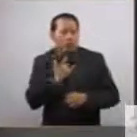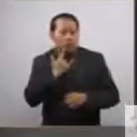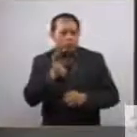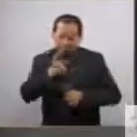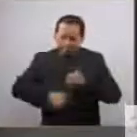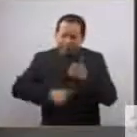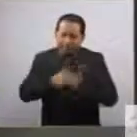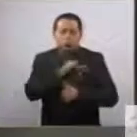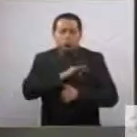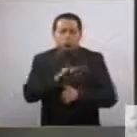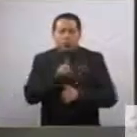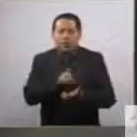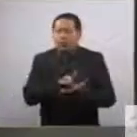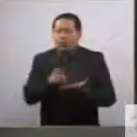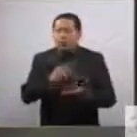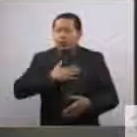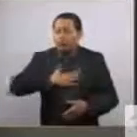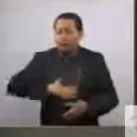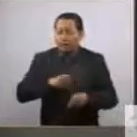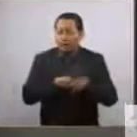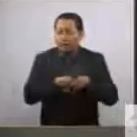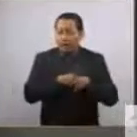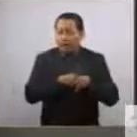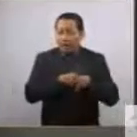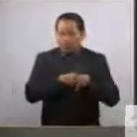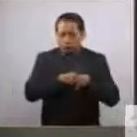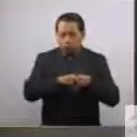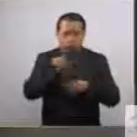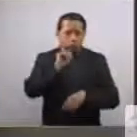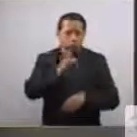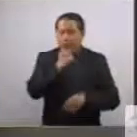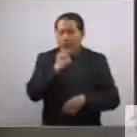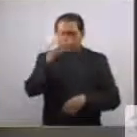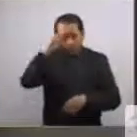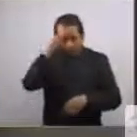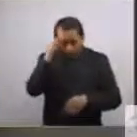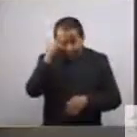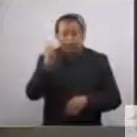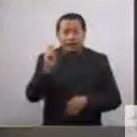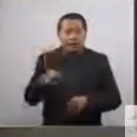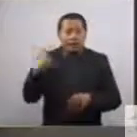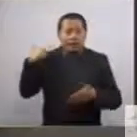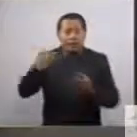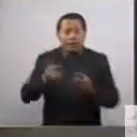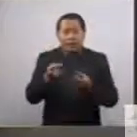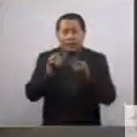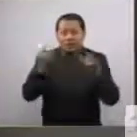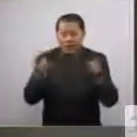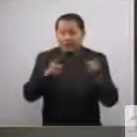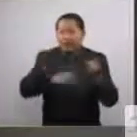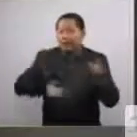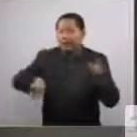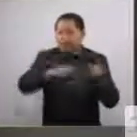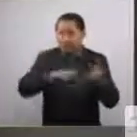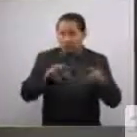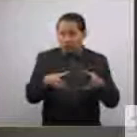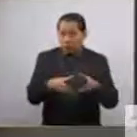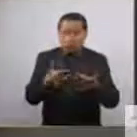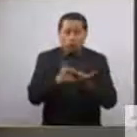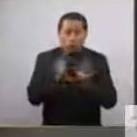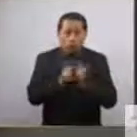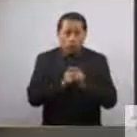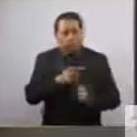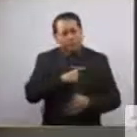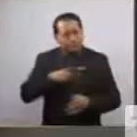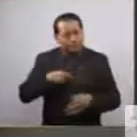incansable por los derechos y la justicia para nuestros hermanos y hermanas indígenas. La deuda histórica que tenemos como nación con este grupo poblacional no